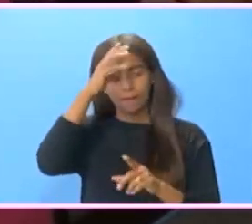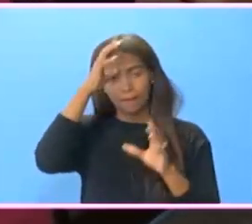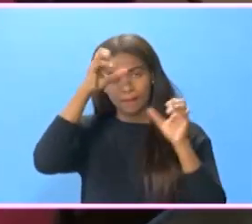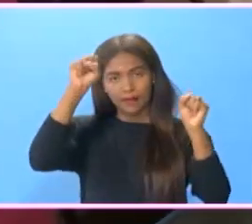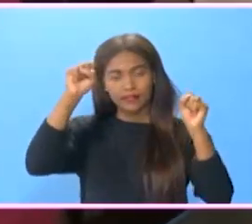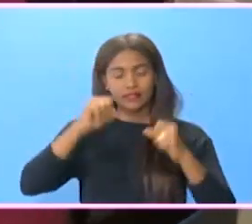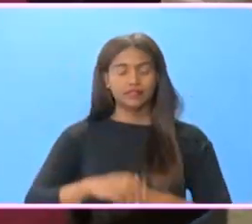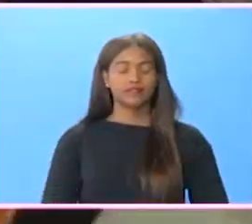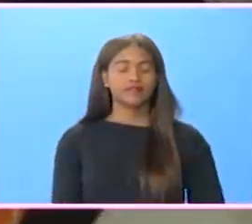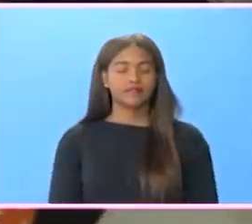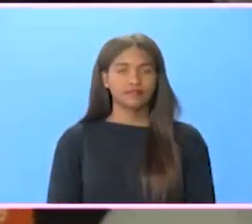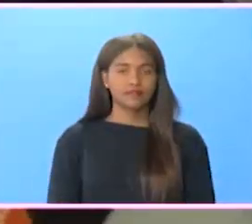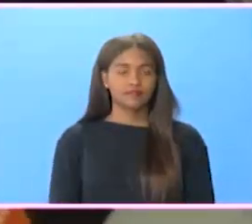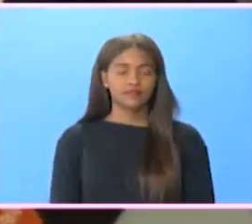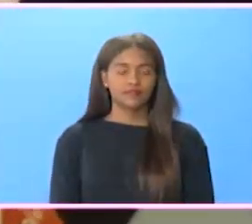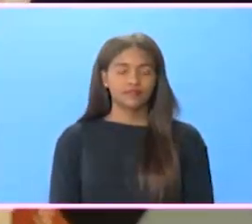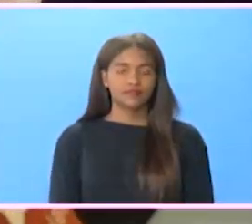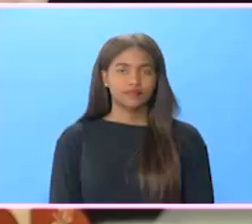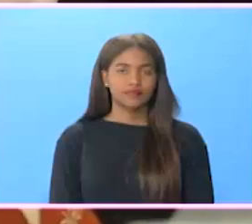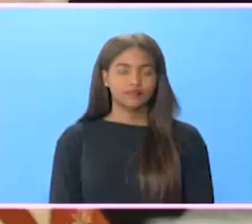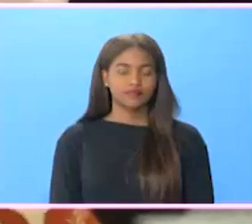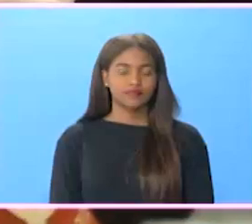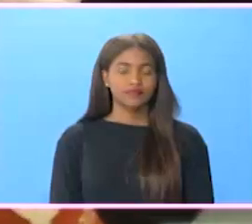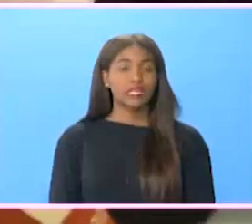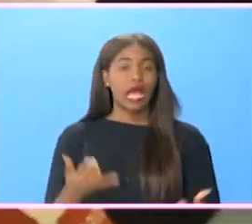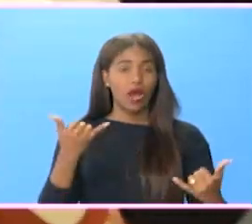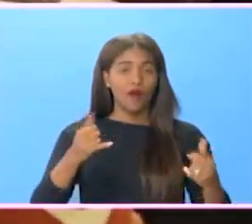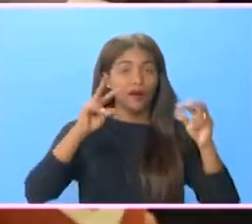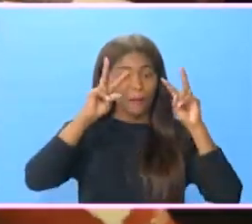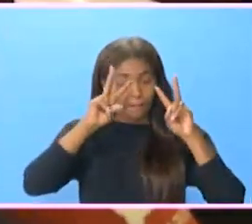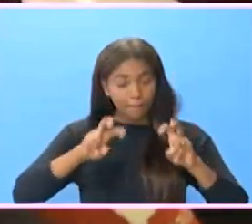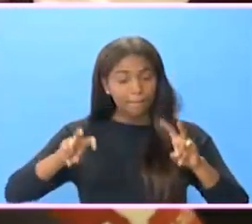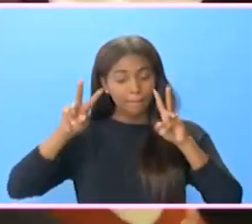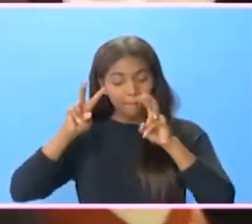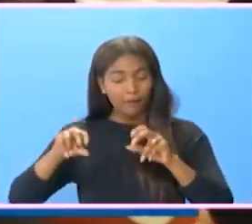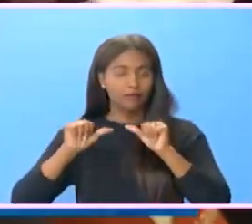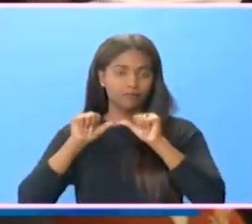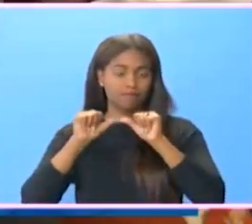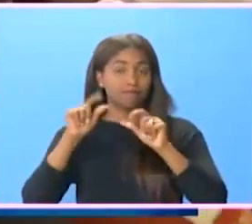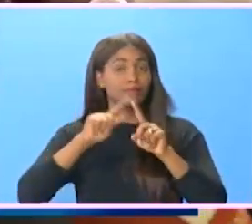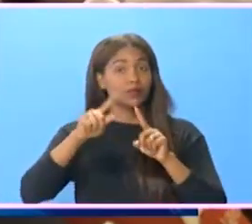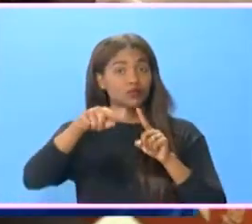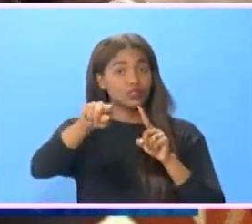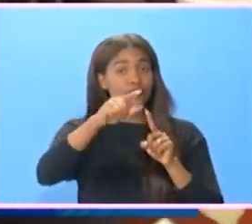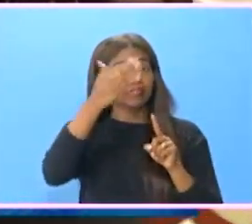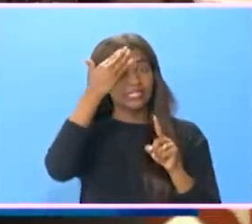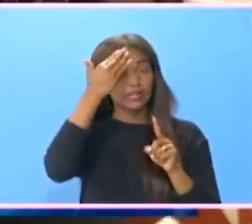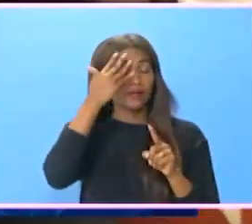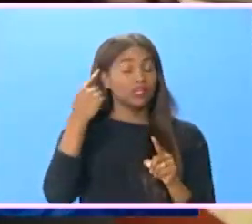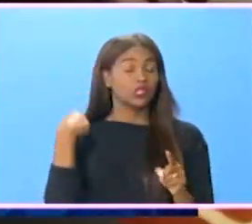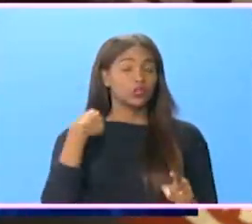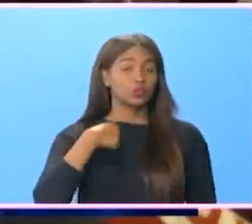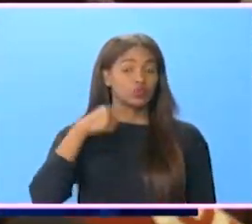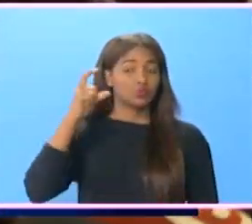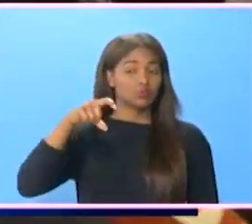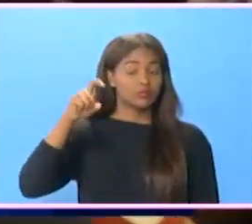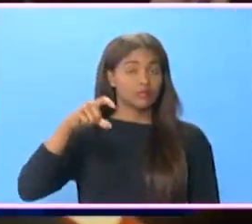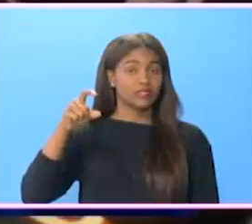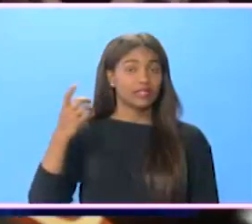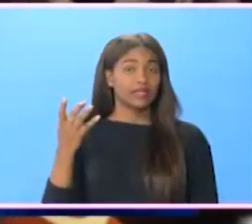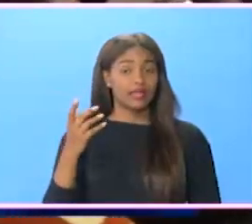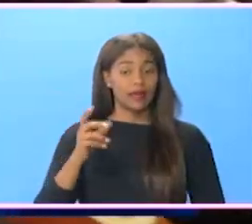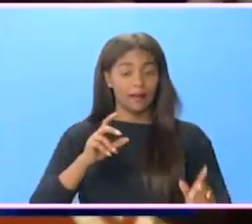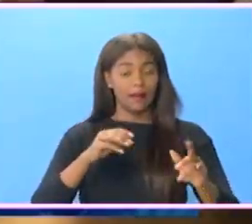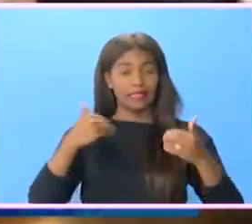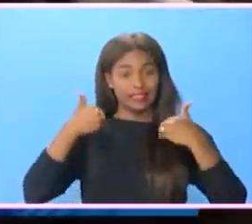Presidencia. Se está investigando, pero ustedes comprenden que tenemos un